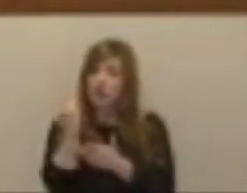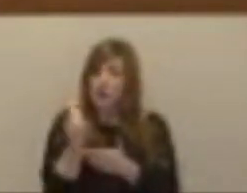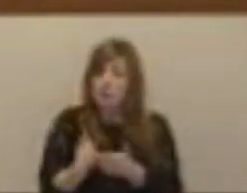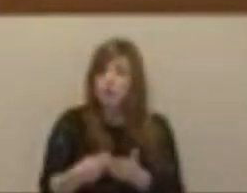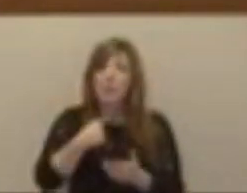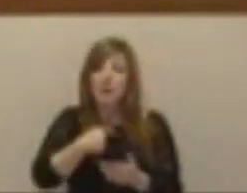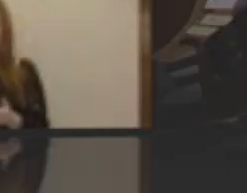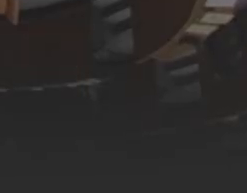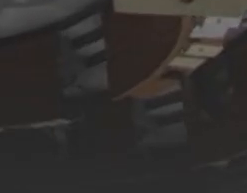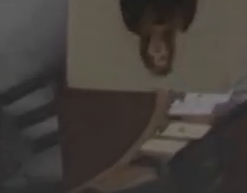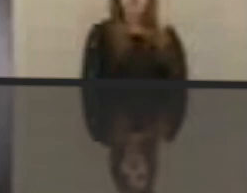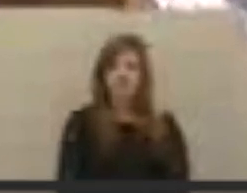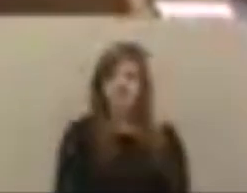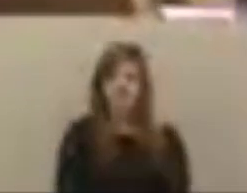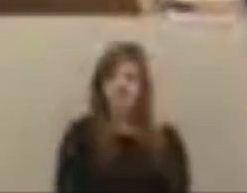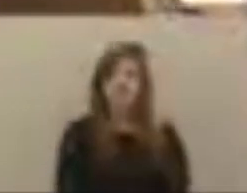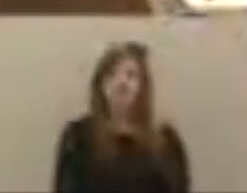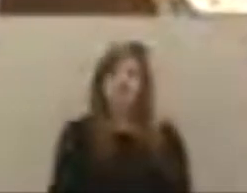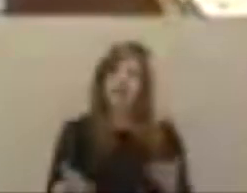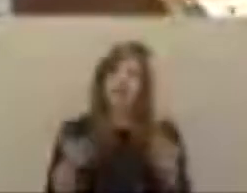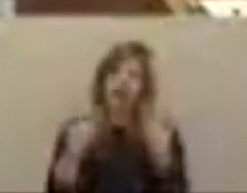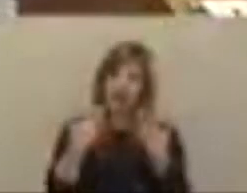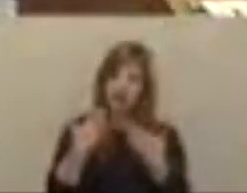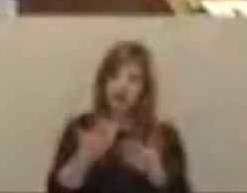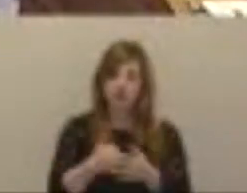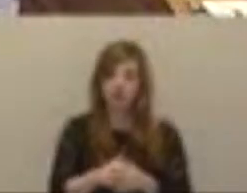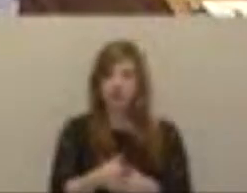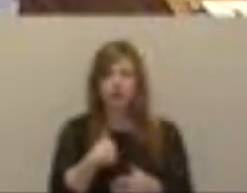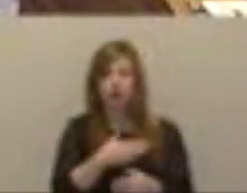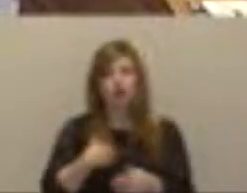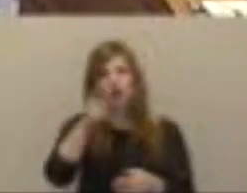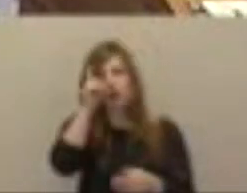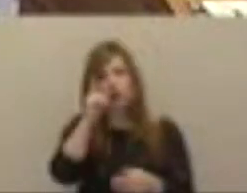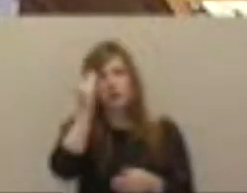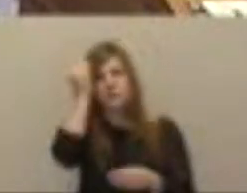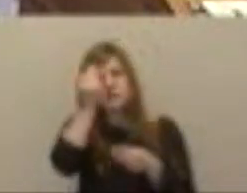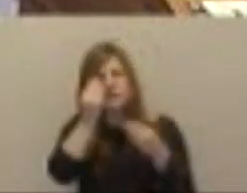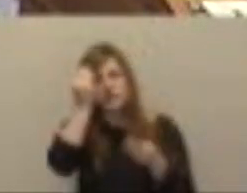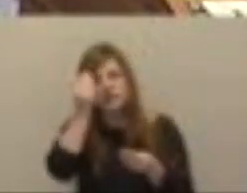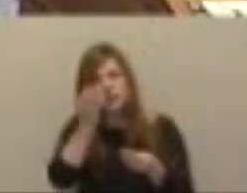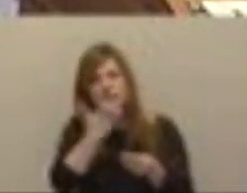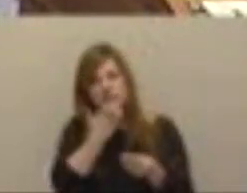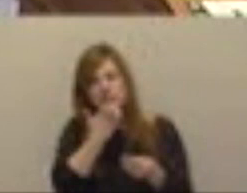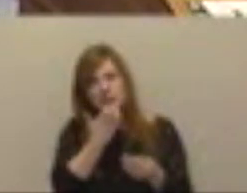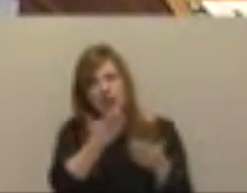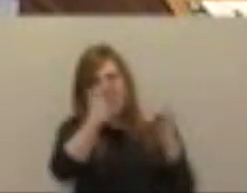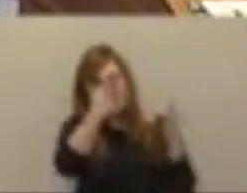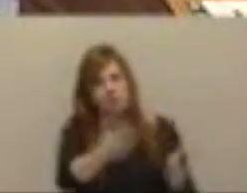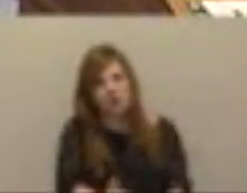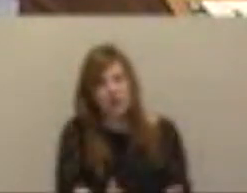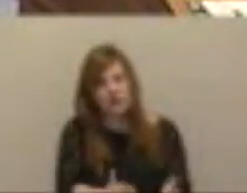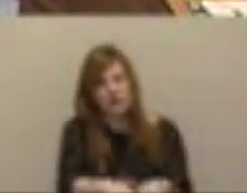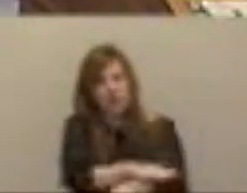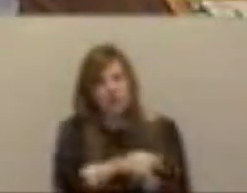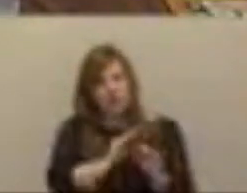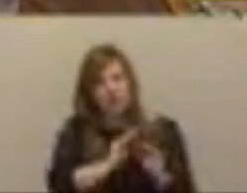públicos ya en este año. Gracias. No quiero pensar qué hubiera ocurrido si a ustedes les hubiera tocado, si a su gobierno les